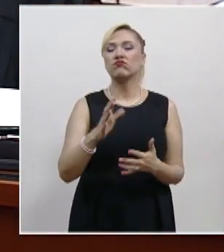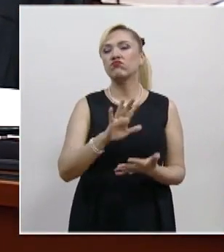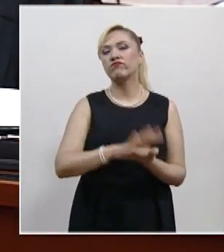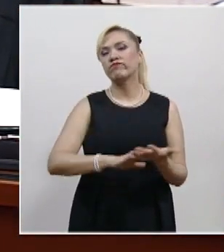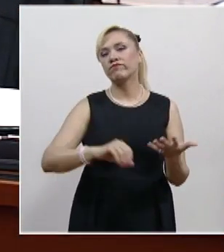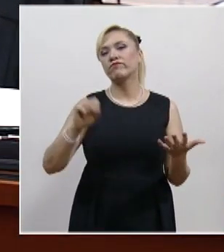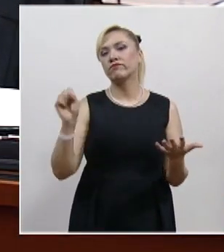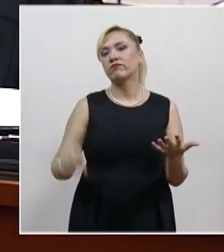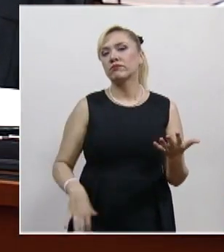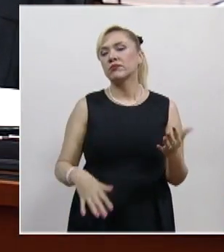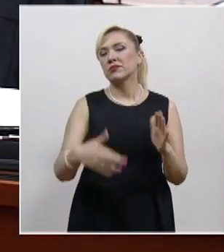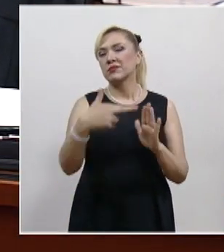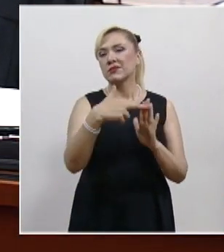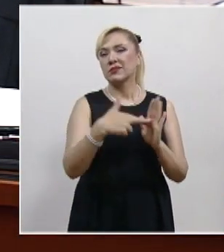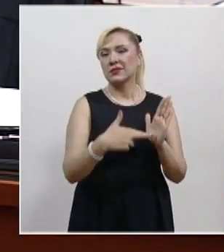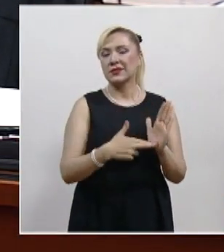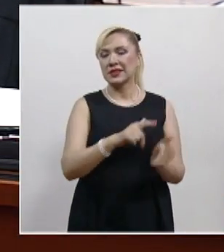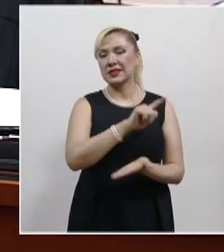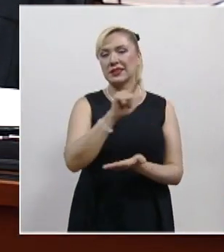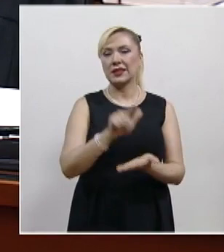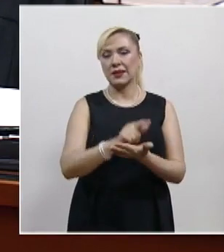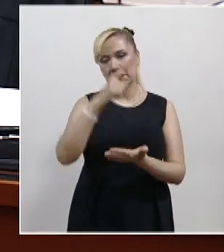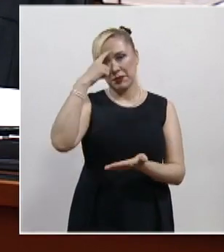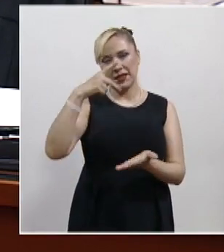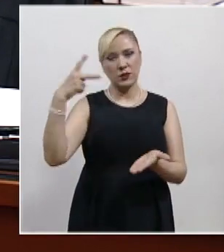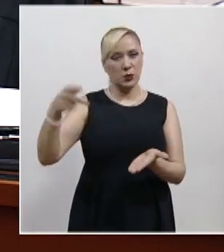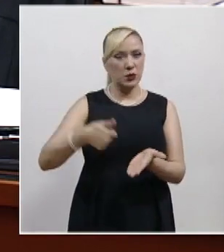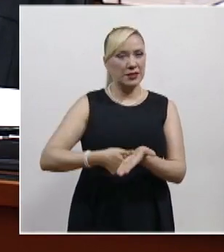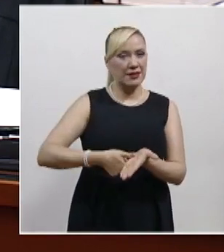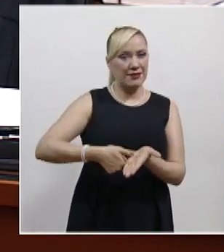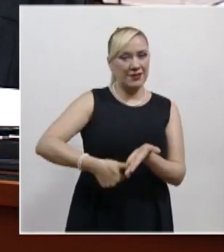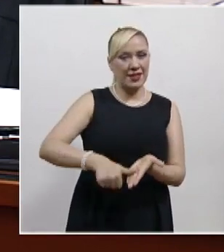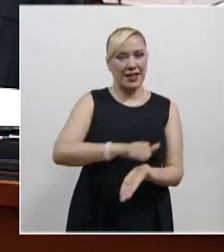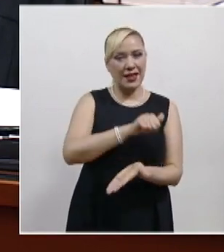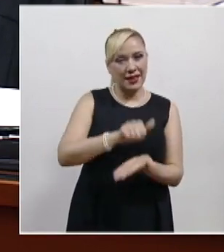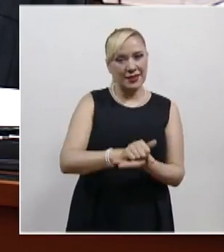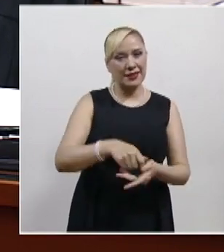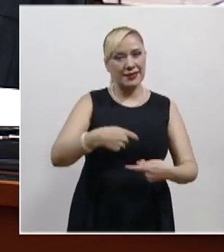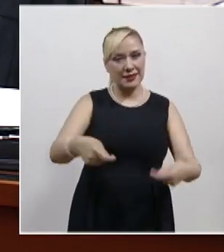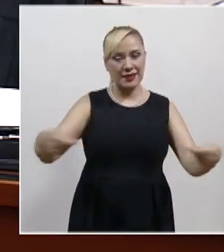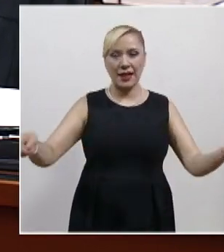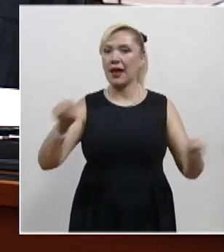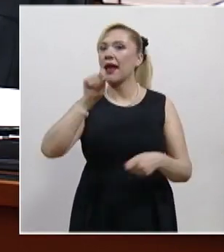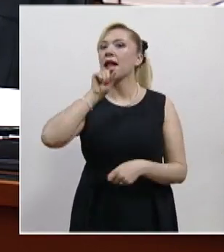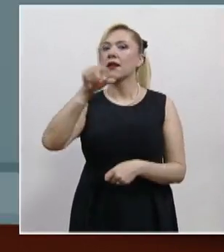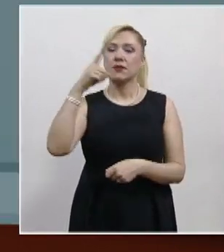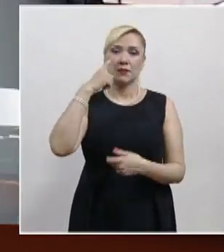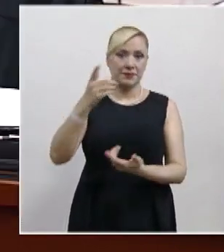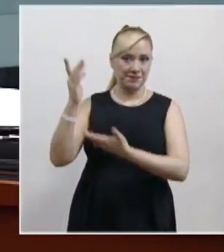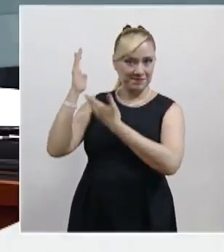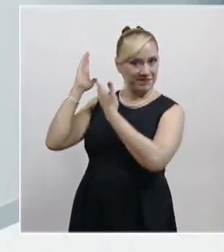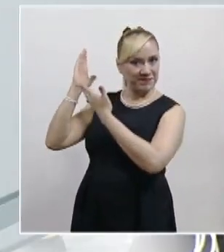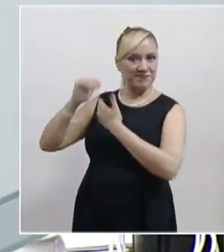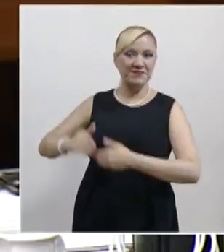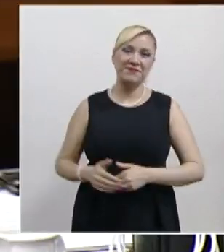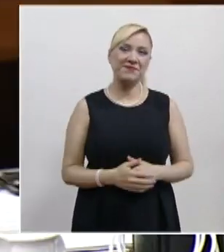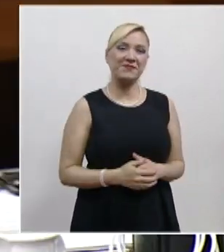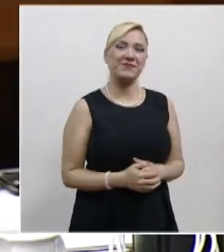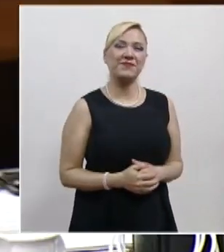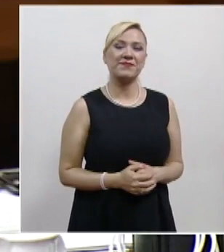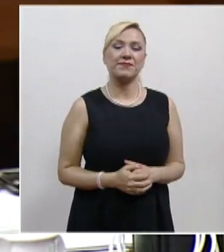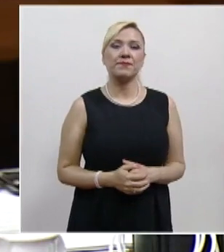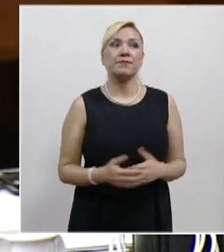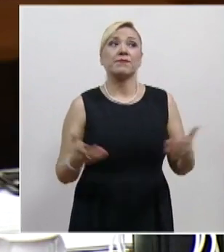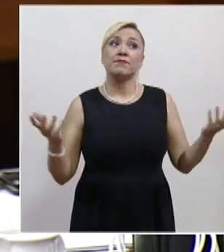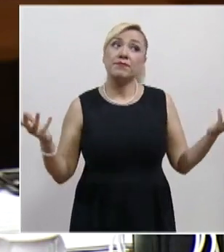una porción normativa de la Ley del Registro Civil de Jalisco. Estos fueron algunos de los argumentos. El